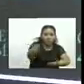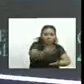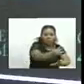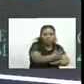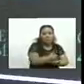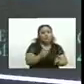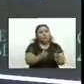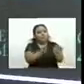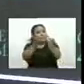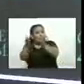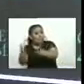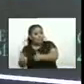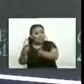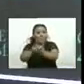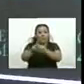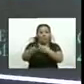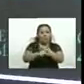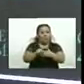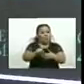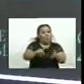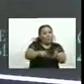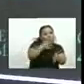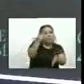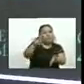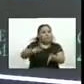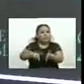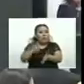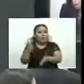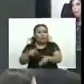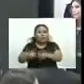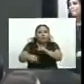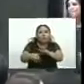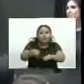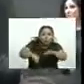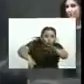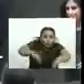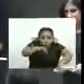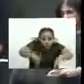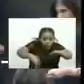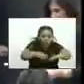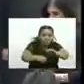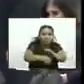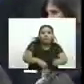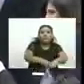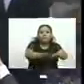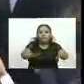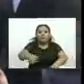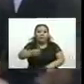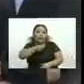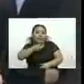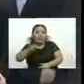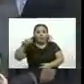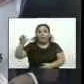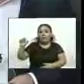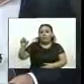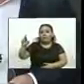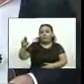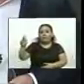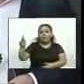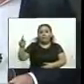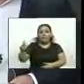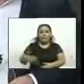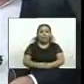un programa que lo hacemos dos o tres veces al año, que es el de liberación de tortugas. Con imágenes de Eric Alfaro, Jennifer Flores para Hechos